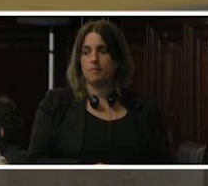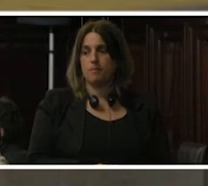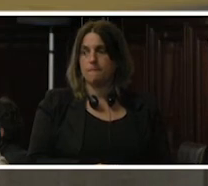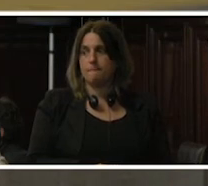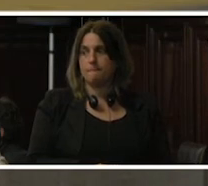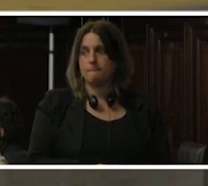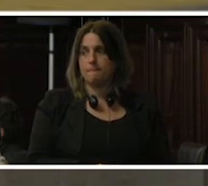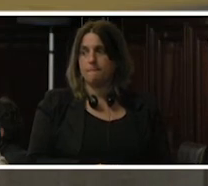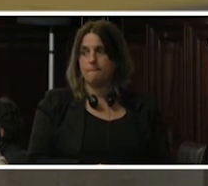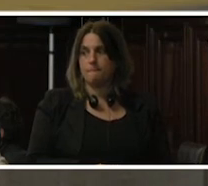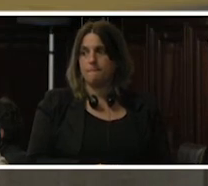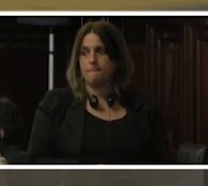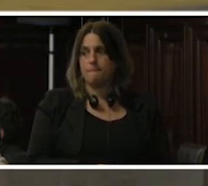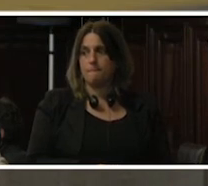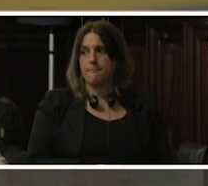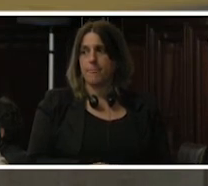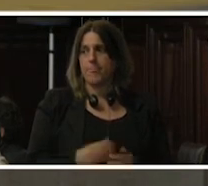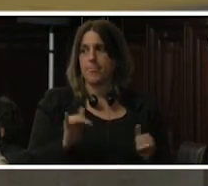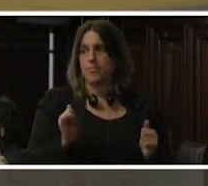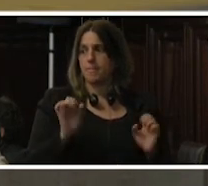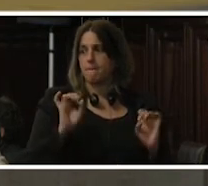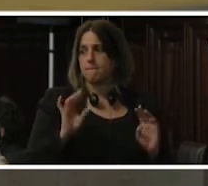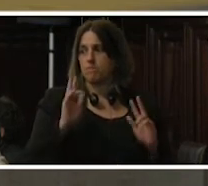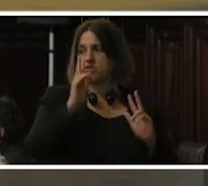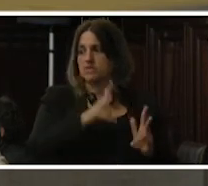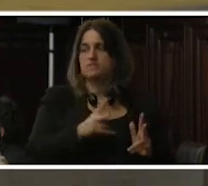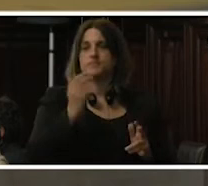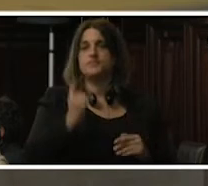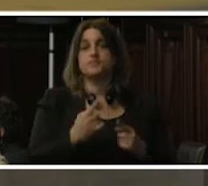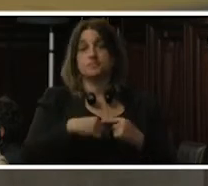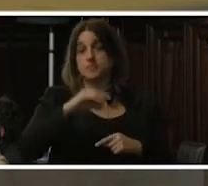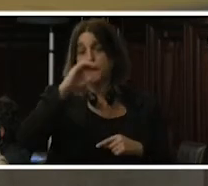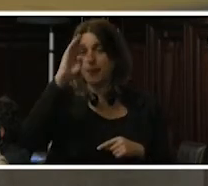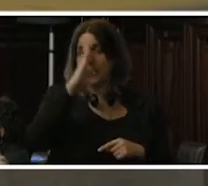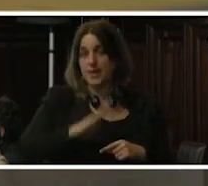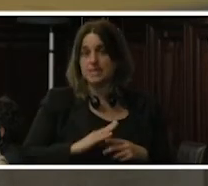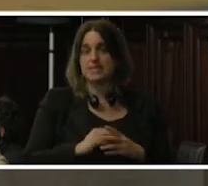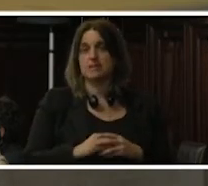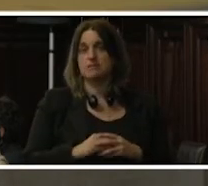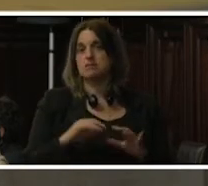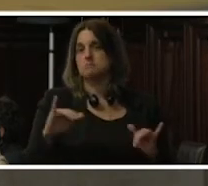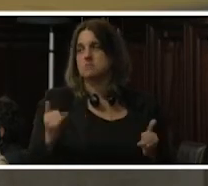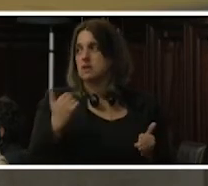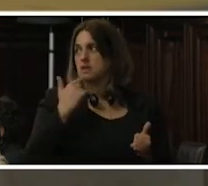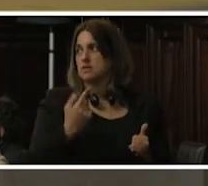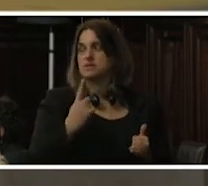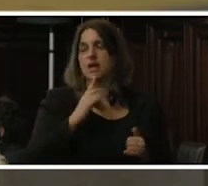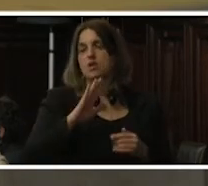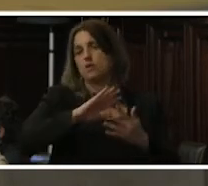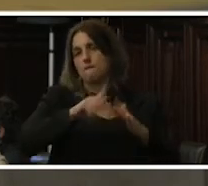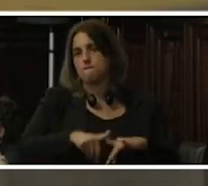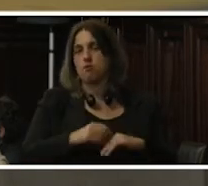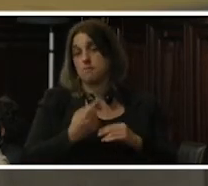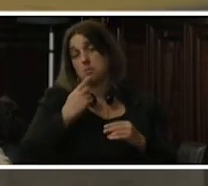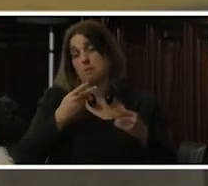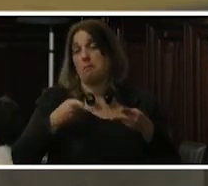Ya, solo agregar que en Brasil se dispone de un mecanismo que es interesante,